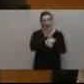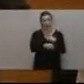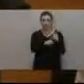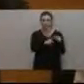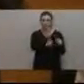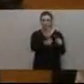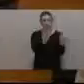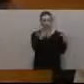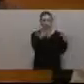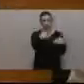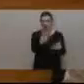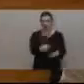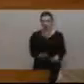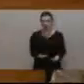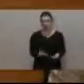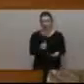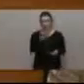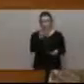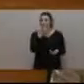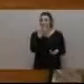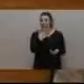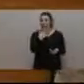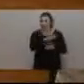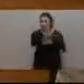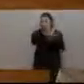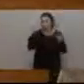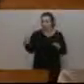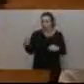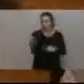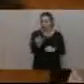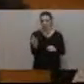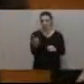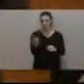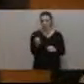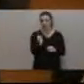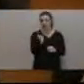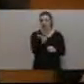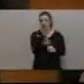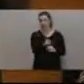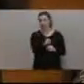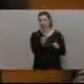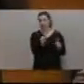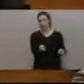carece. Porque si algo está claro es que la pasividad